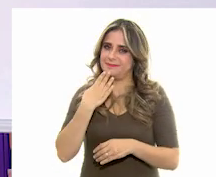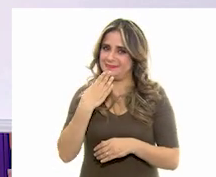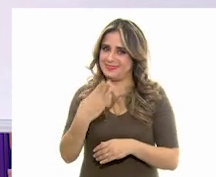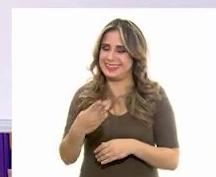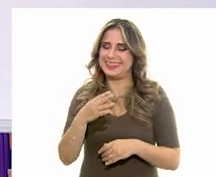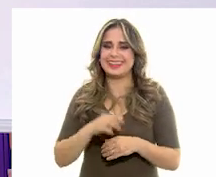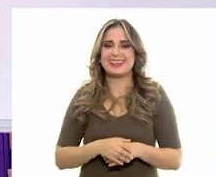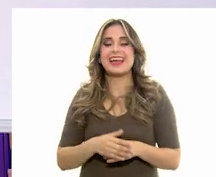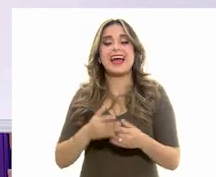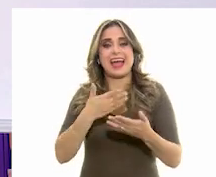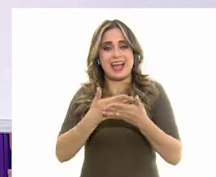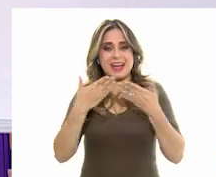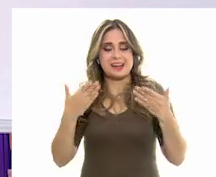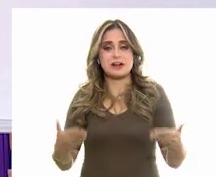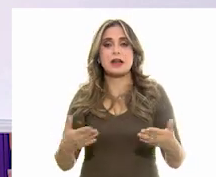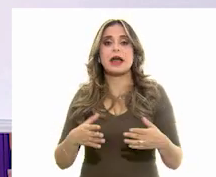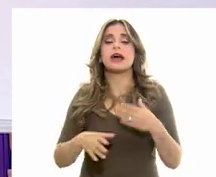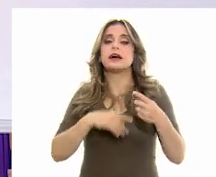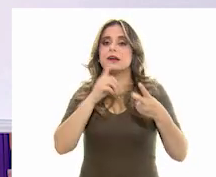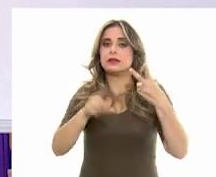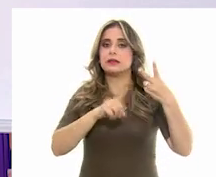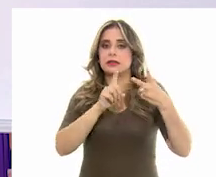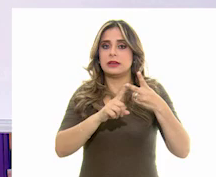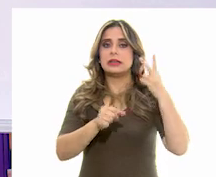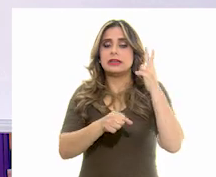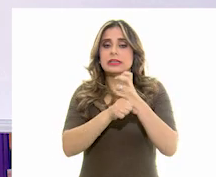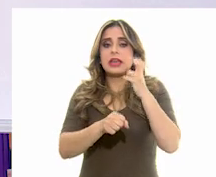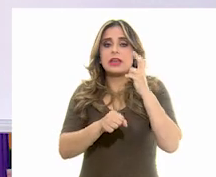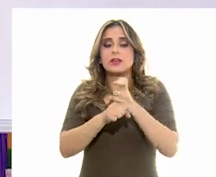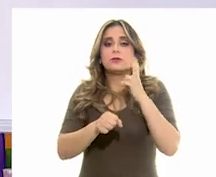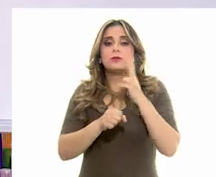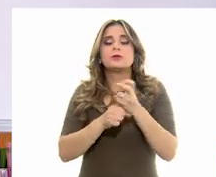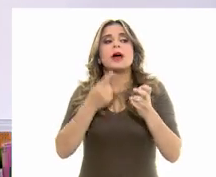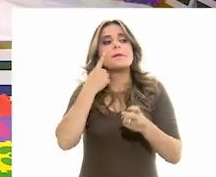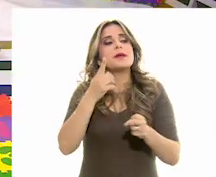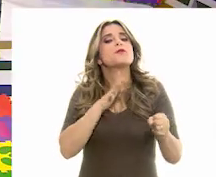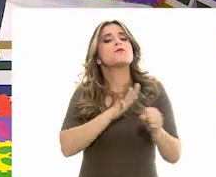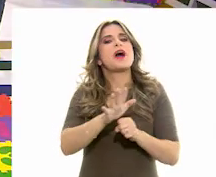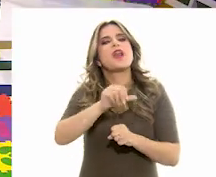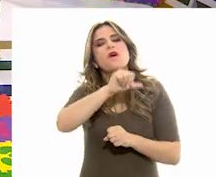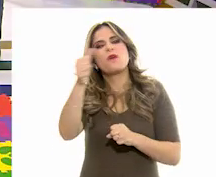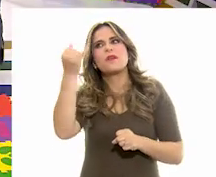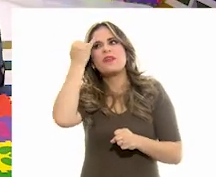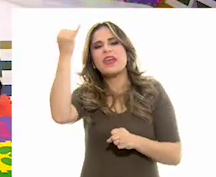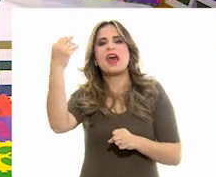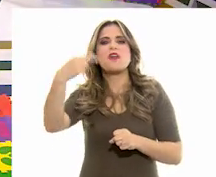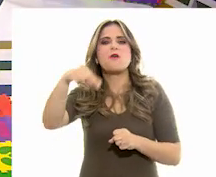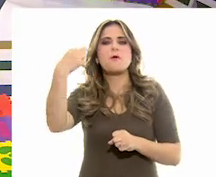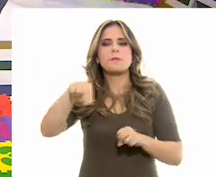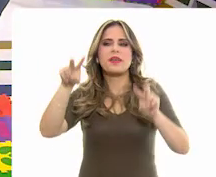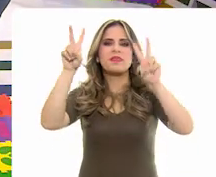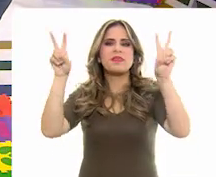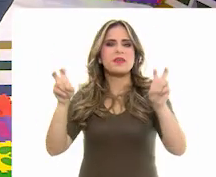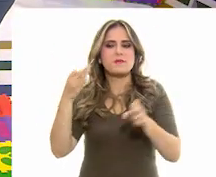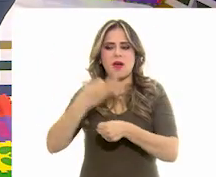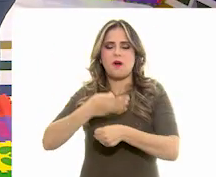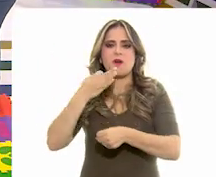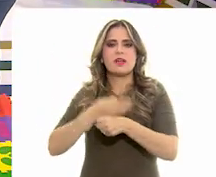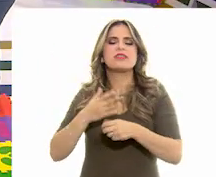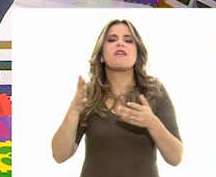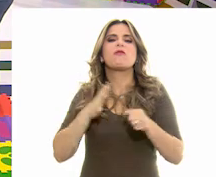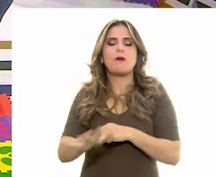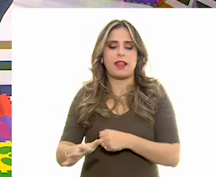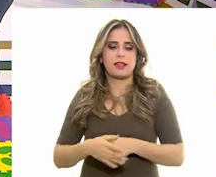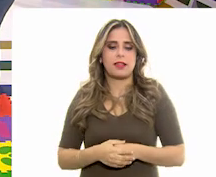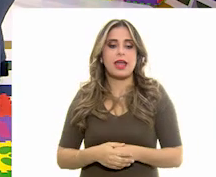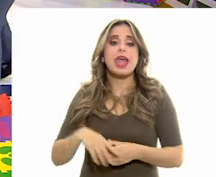el segundo, la segunda propuesta que nos hacen nuestros niños. Vamos a ver. A ver. A ver, niños... Vengan, porque ellos ya